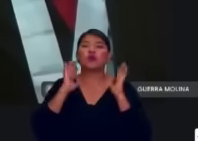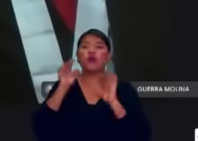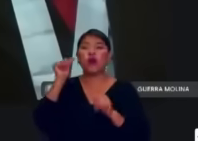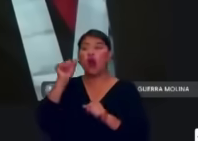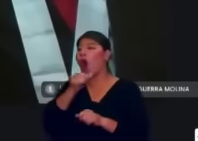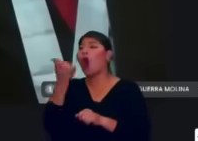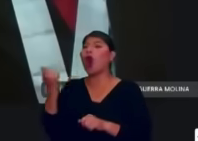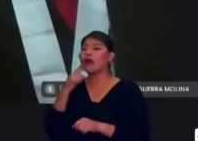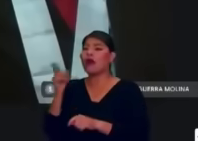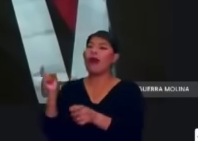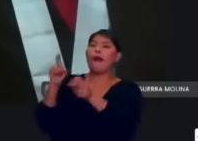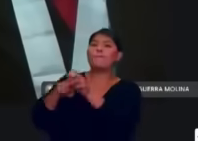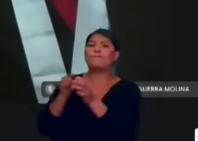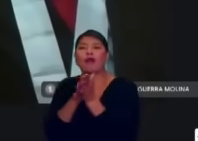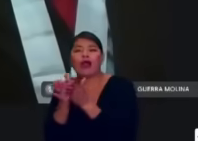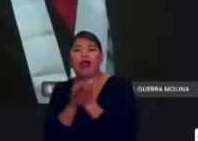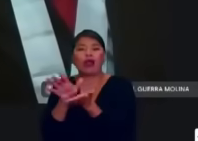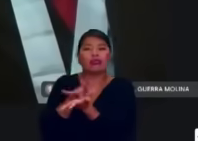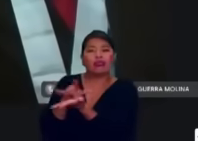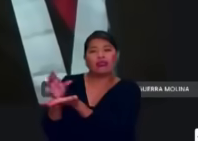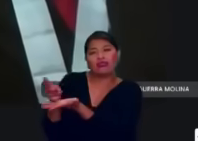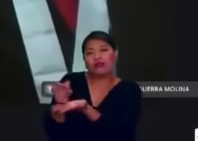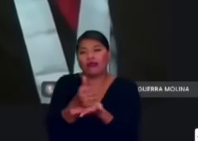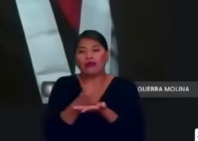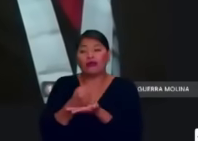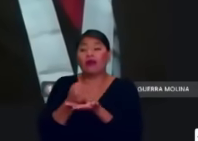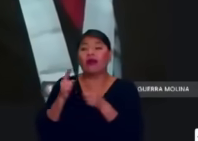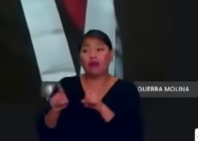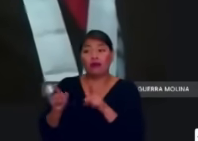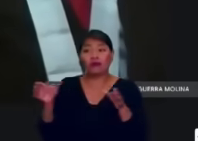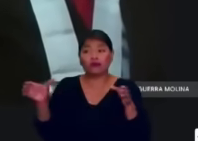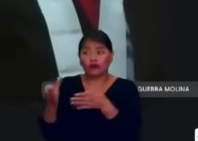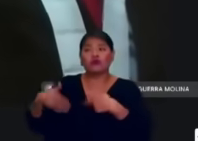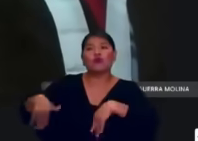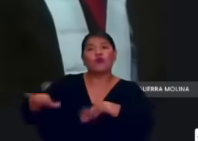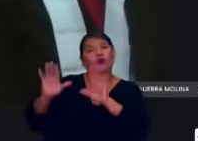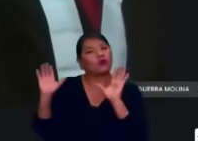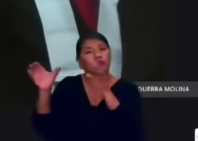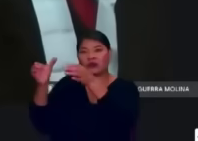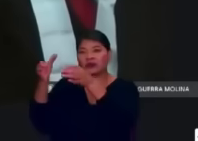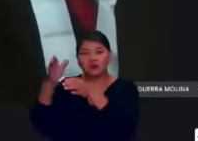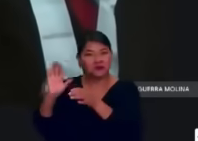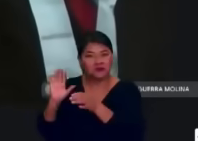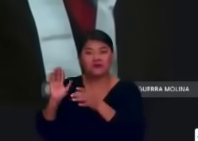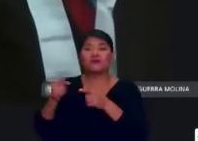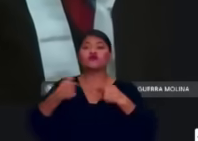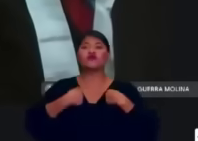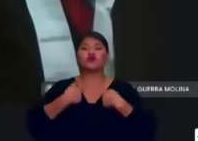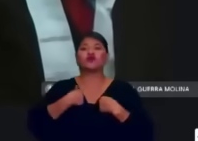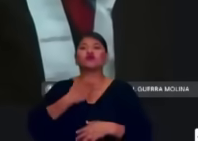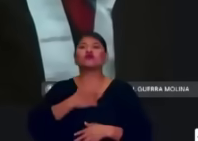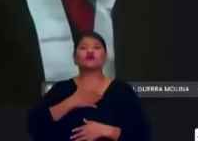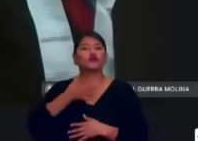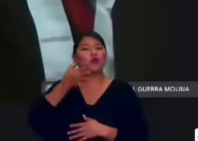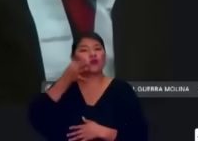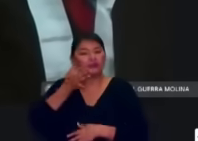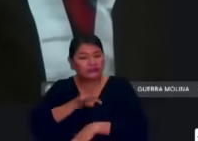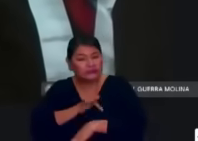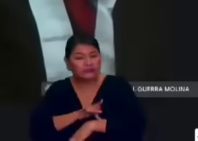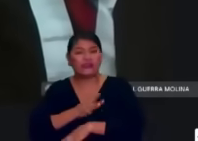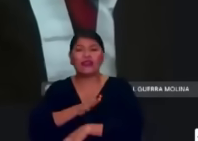en ese entendido El Perú sabe muy bien Yo he sentido en carne propia el